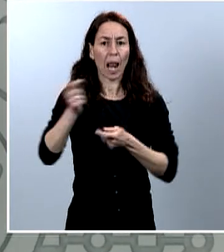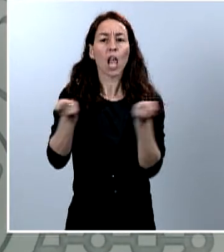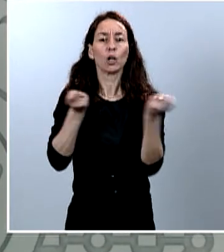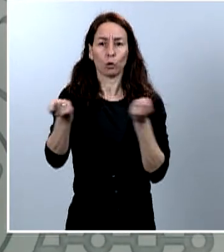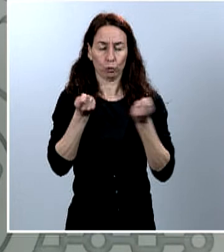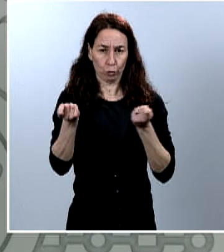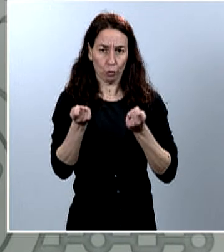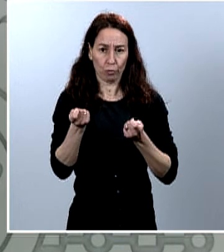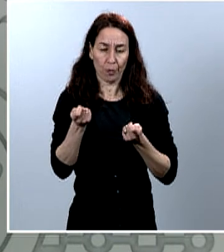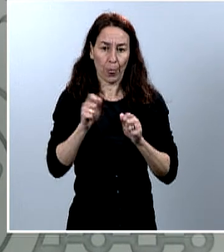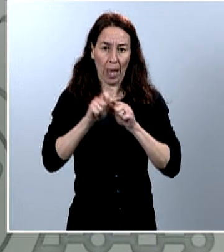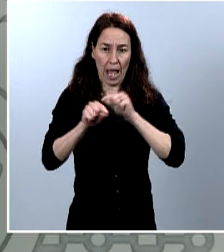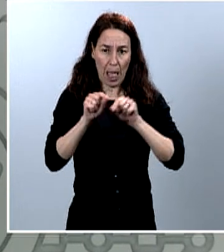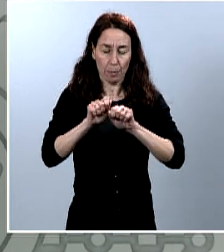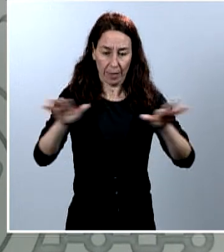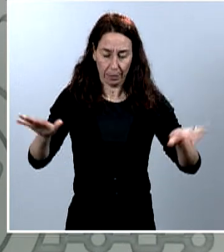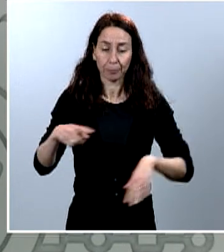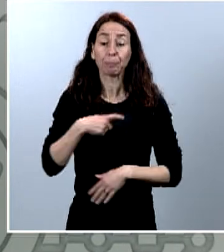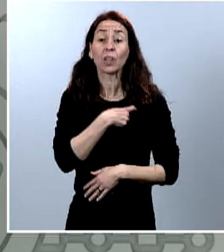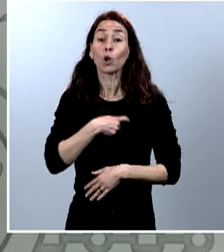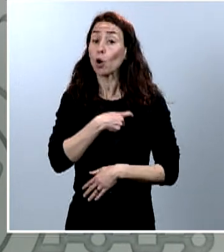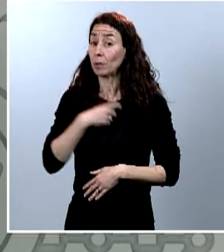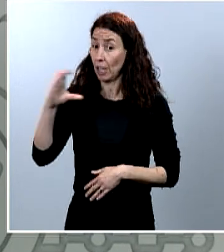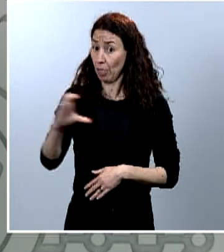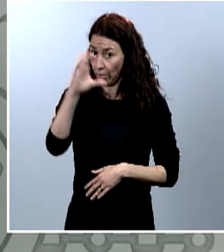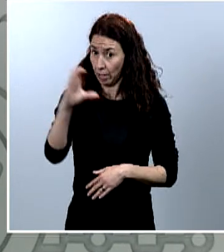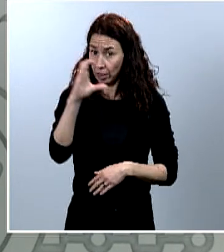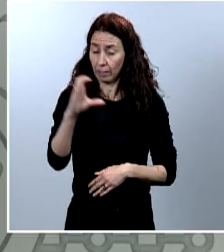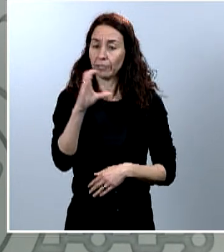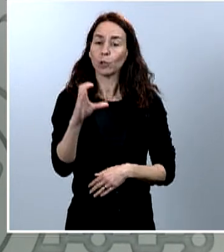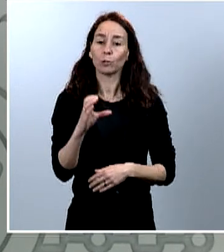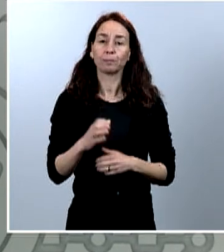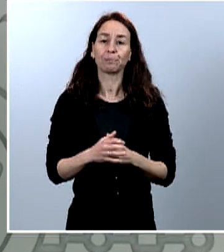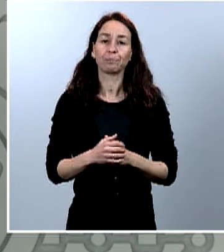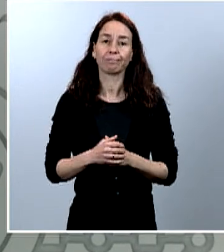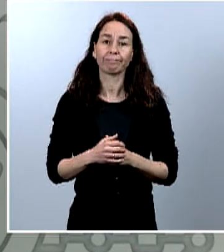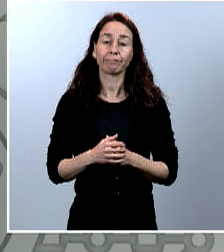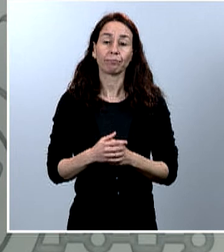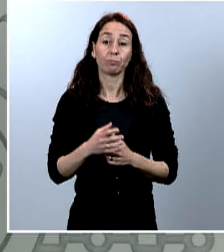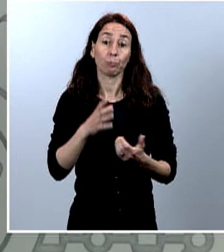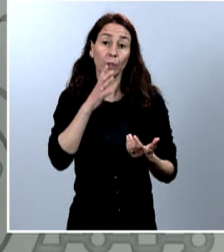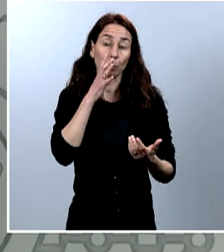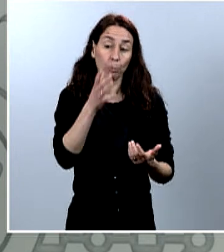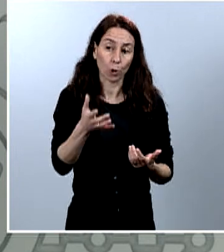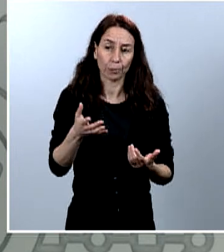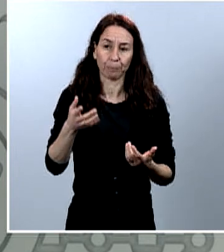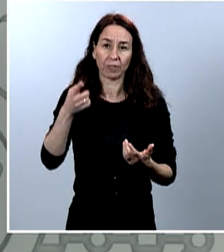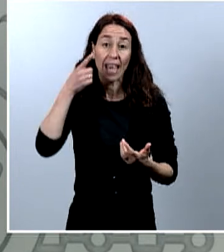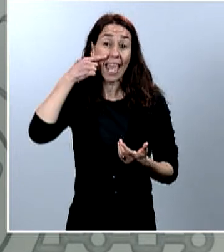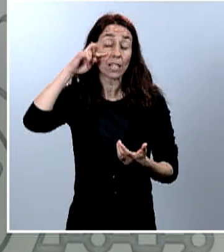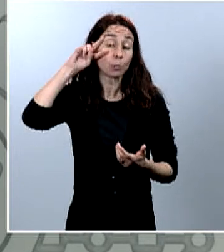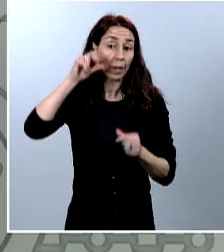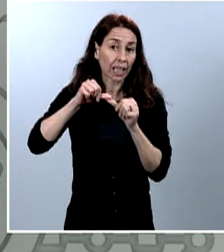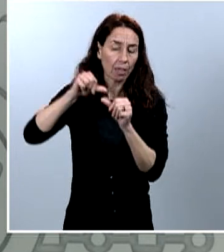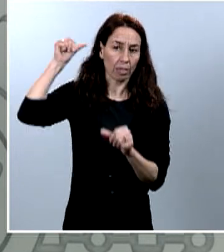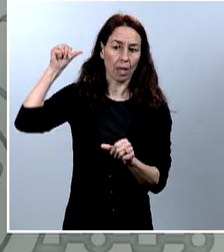El comité científico también, porque entre otras cosas la experiencia nos hace ser prudentes,